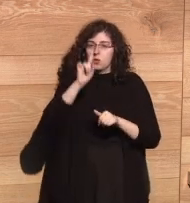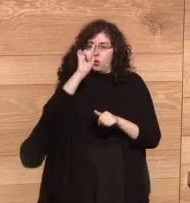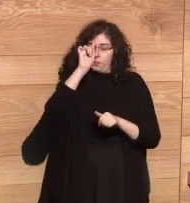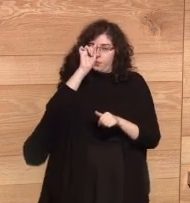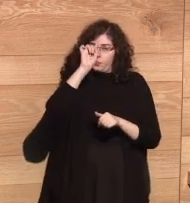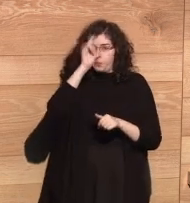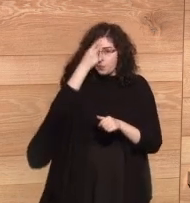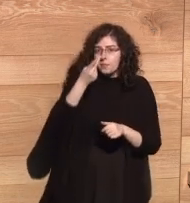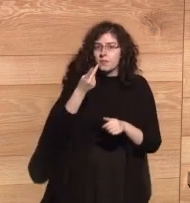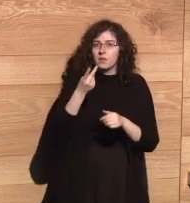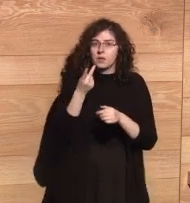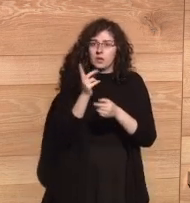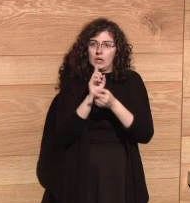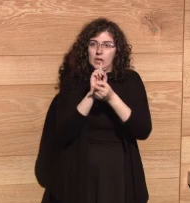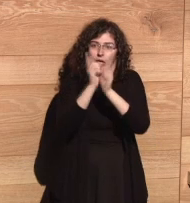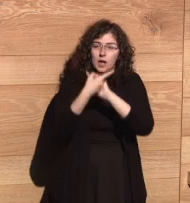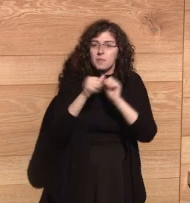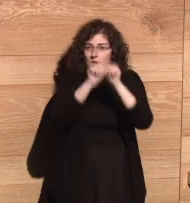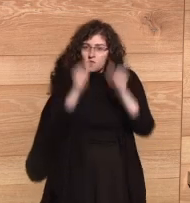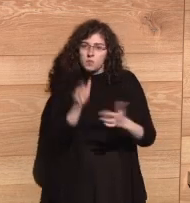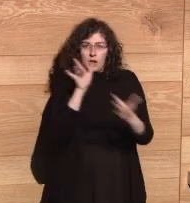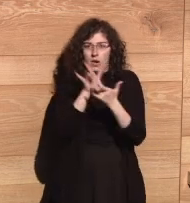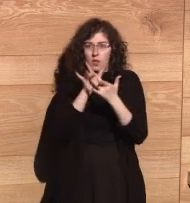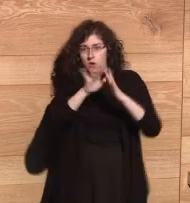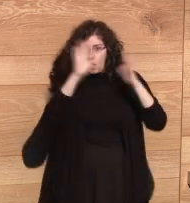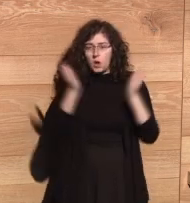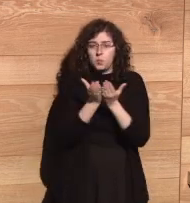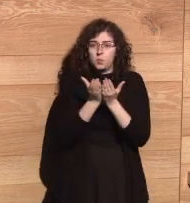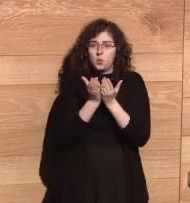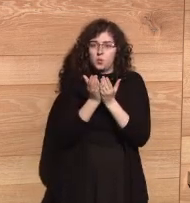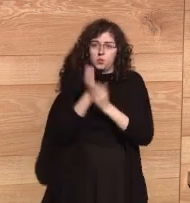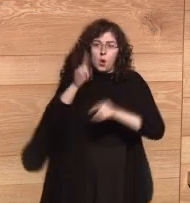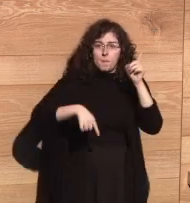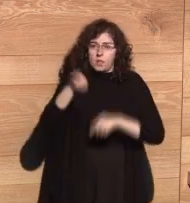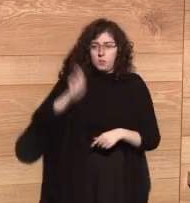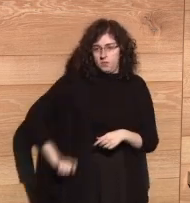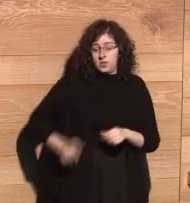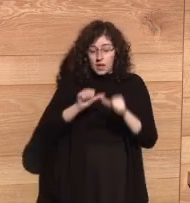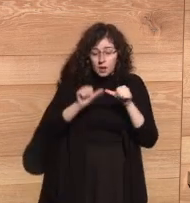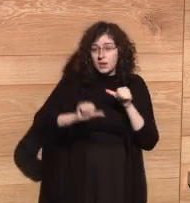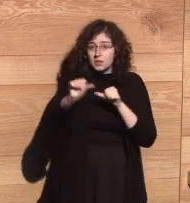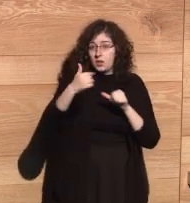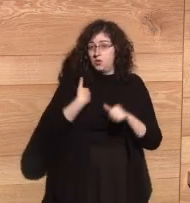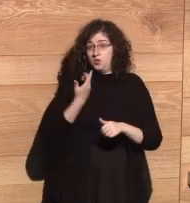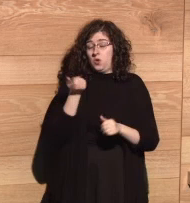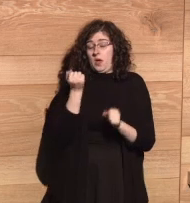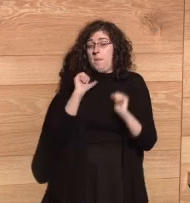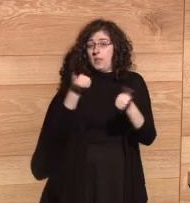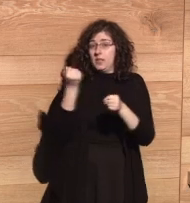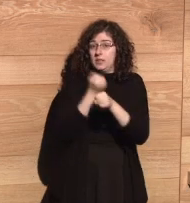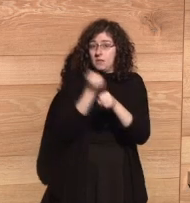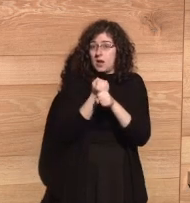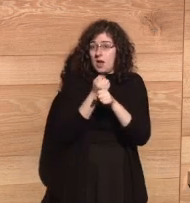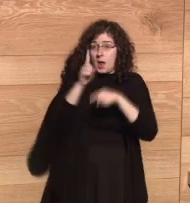forma en la que me iba a relacionar, pues eso, ¿no?, con el mundo de los medios profesionales, ¿no? A partir de ese momento yo empezaba a trabajar con medios